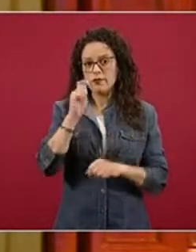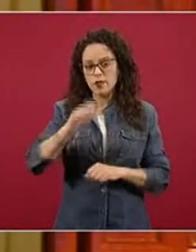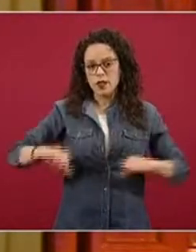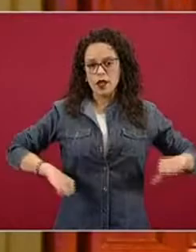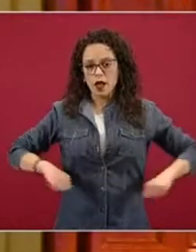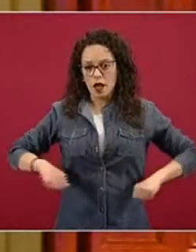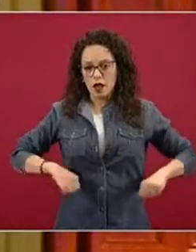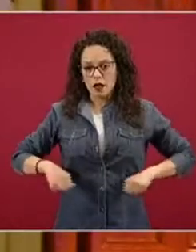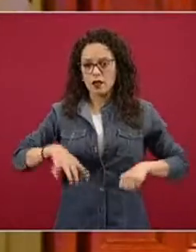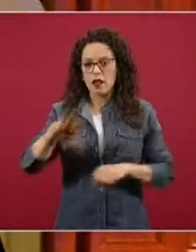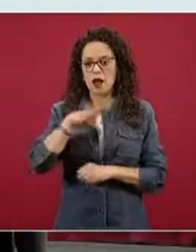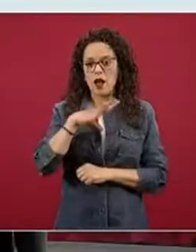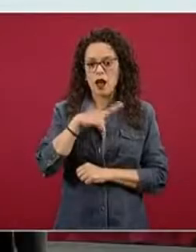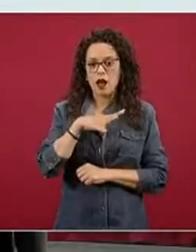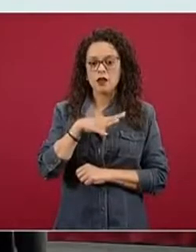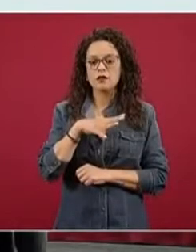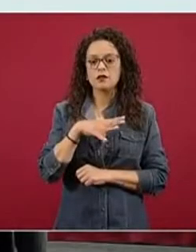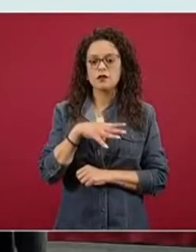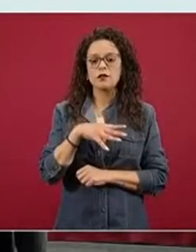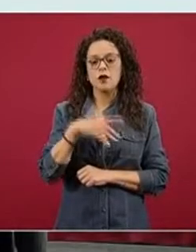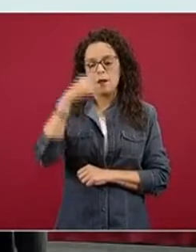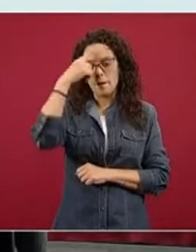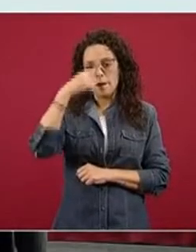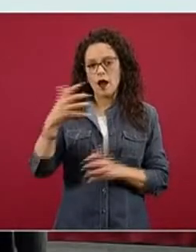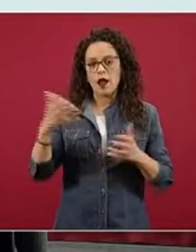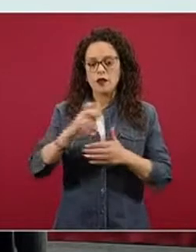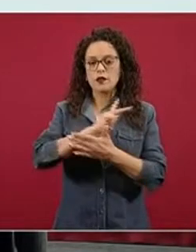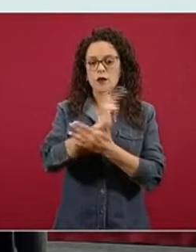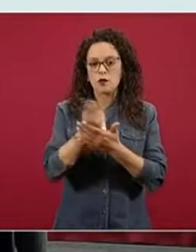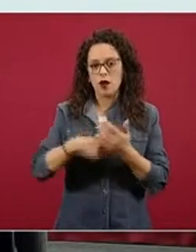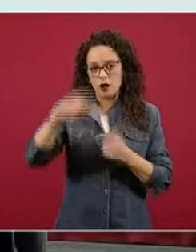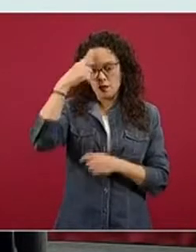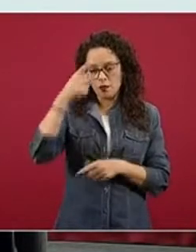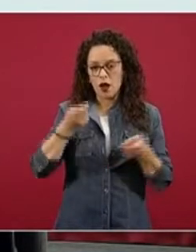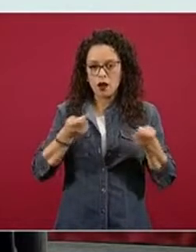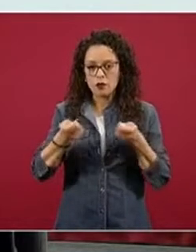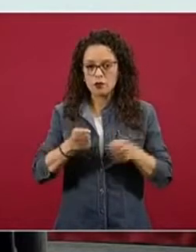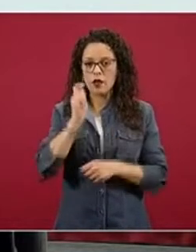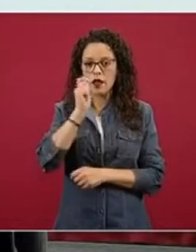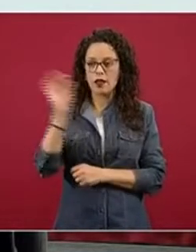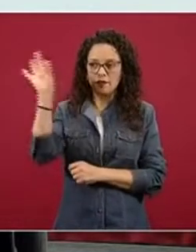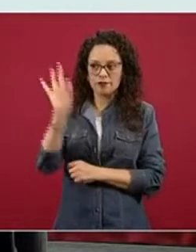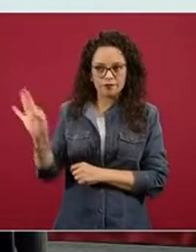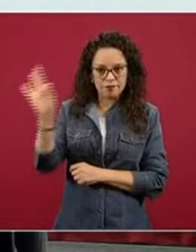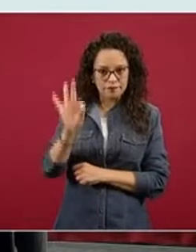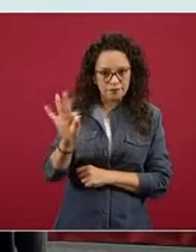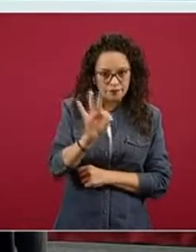acciones integrales que realiza el programa de control vectorial. Siguiente, por favor.